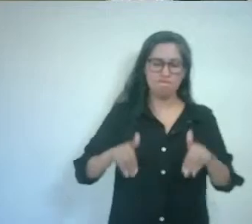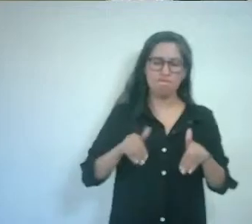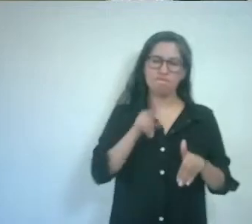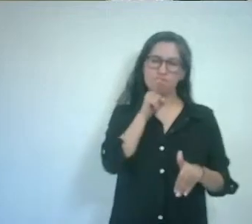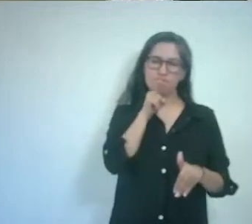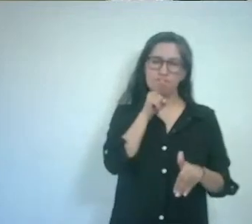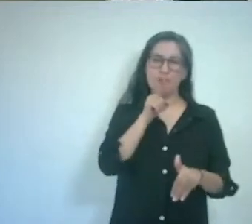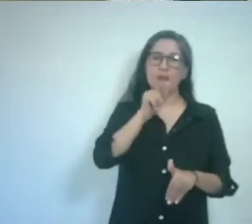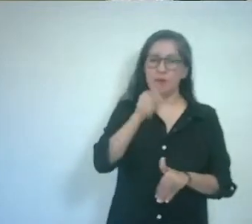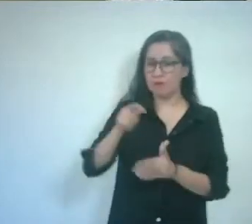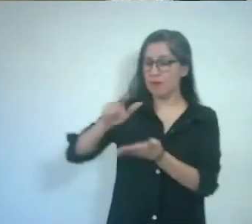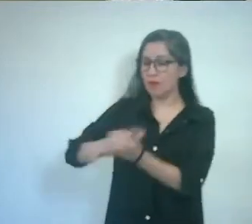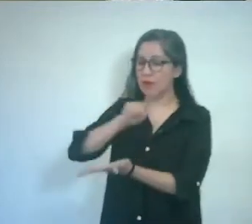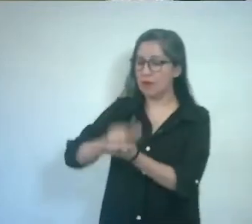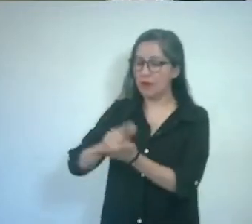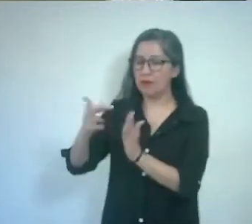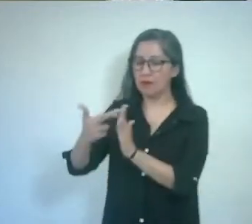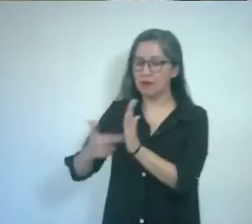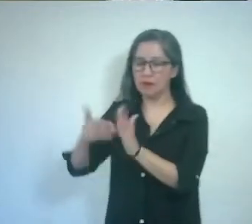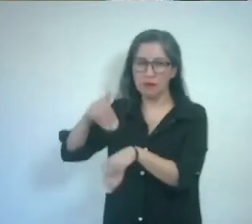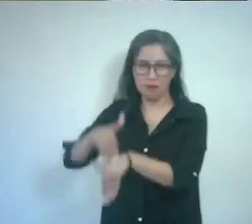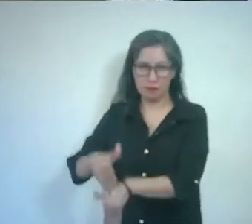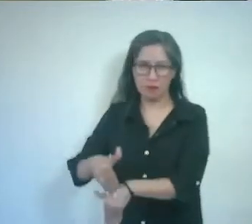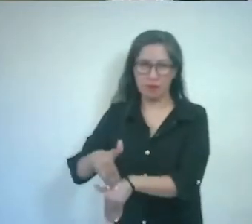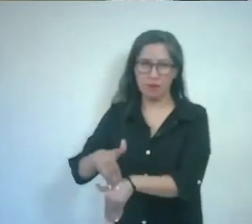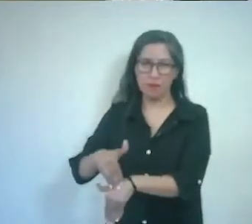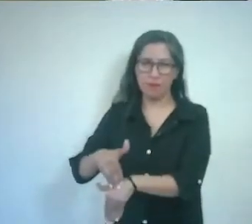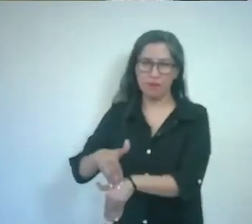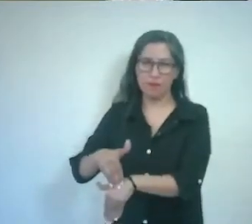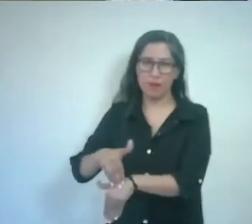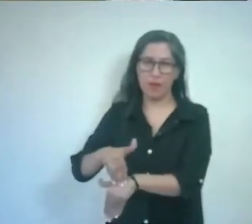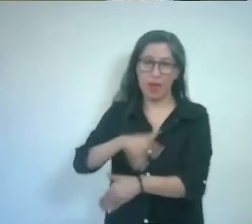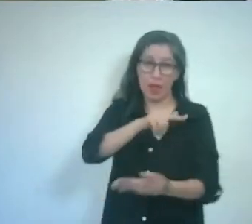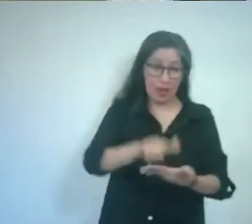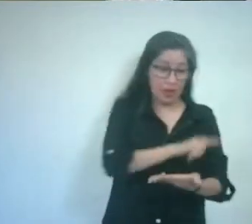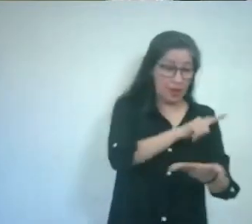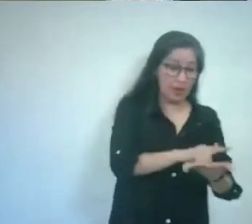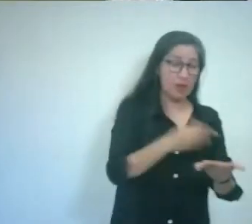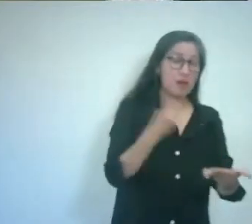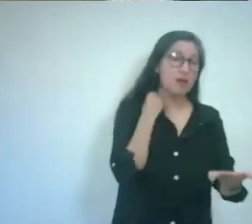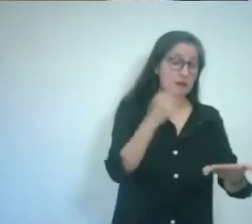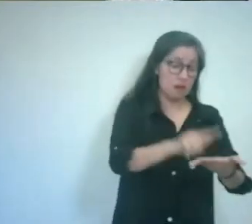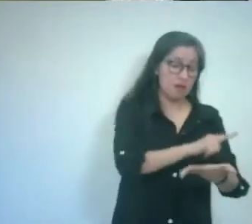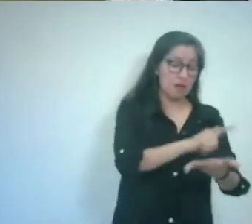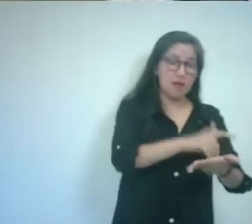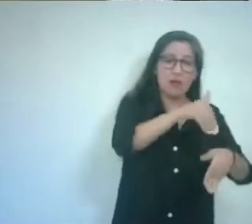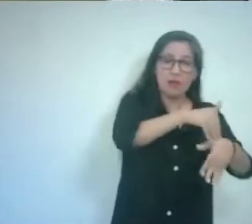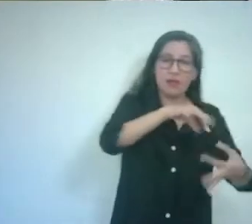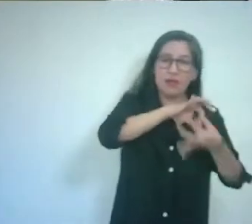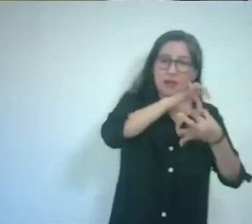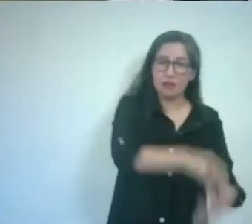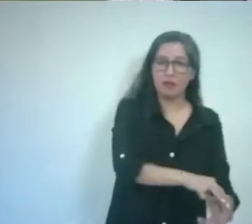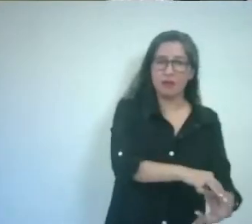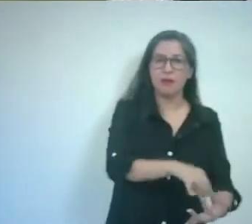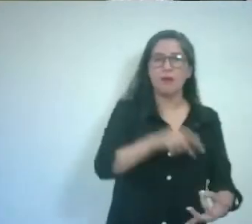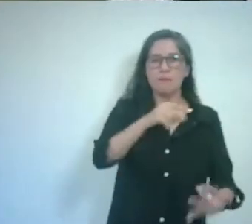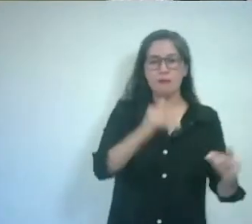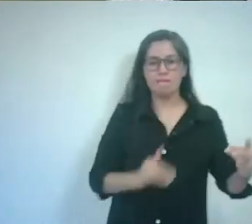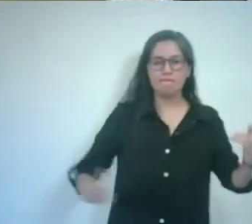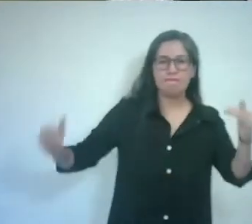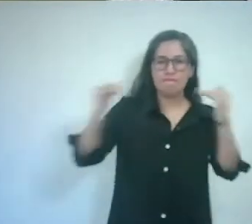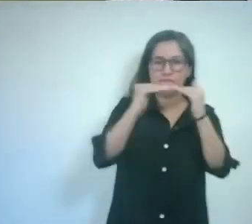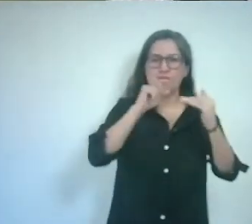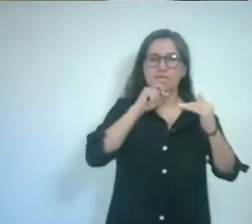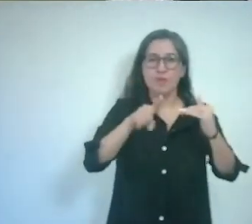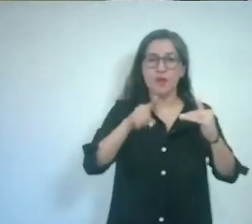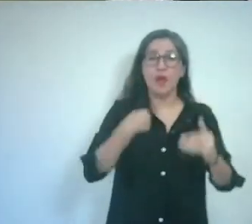también de legalidad, objetividad, apegados a derecho y a la altura de la circunstancia, que atiendan oportunamente las